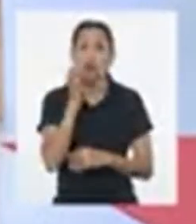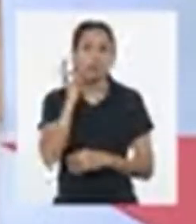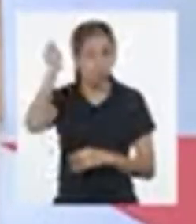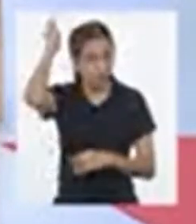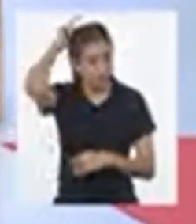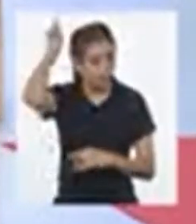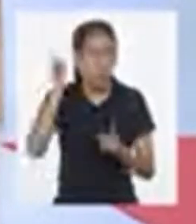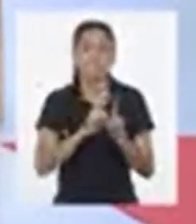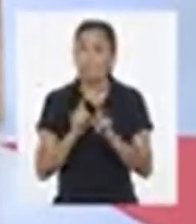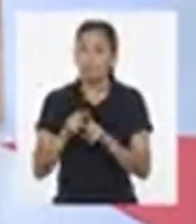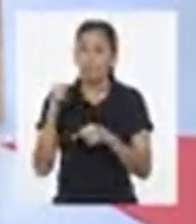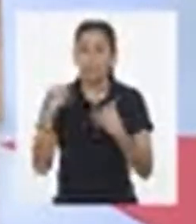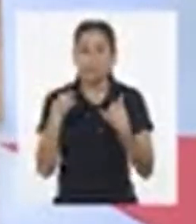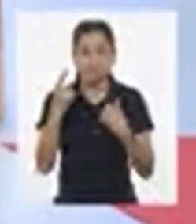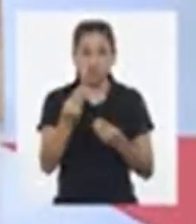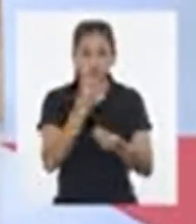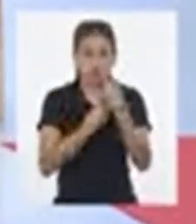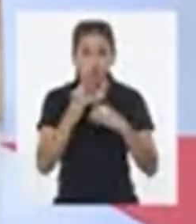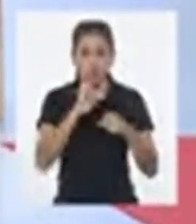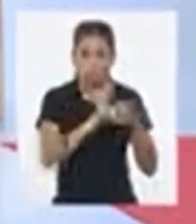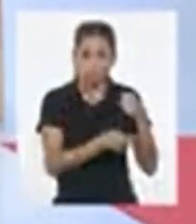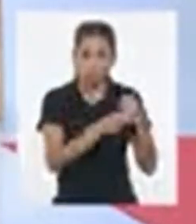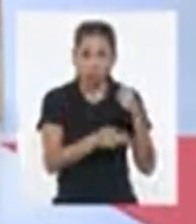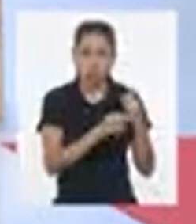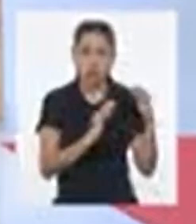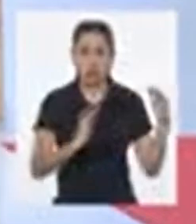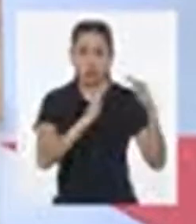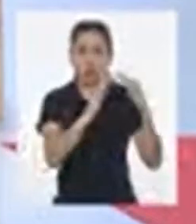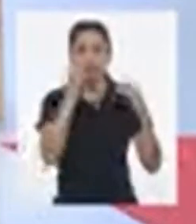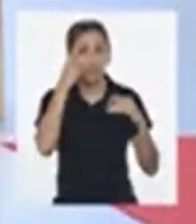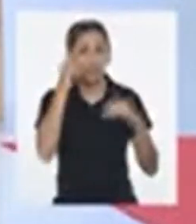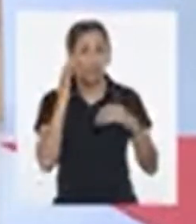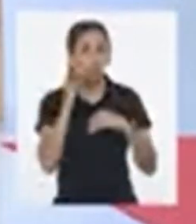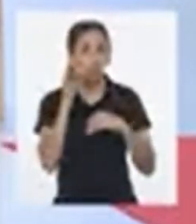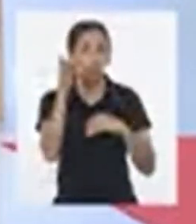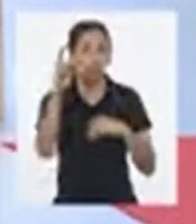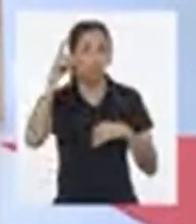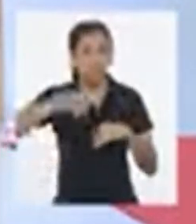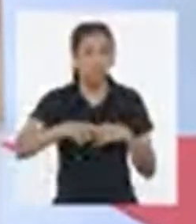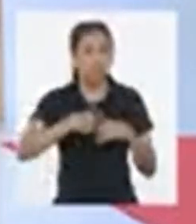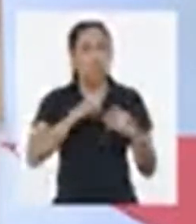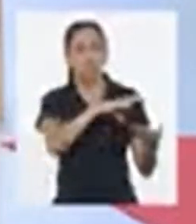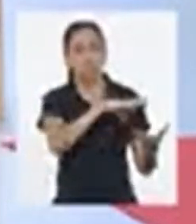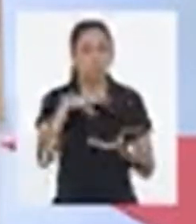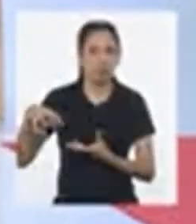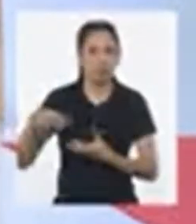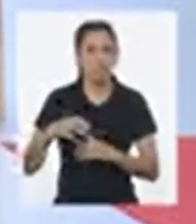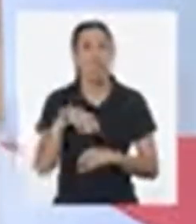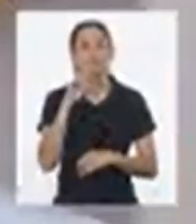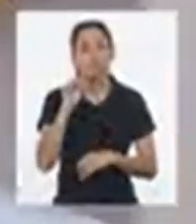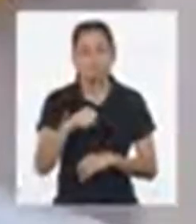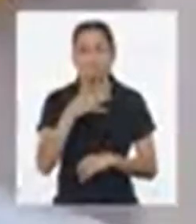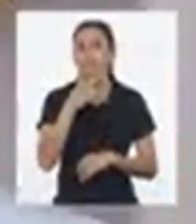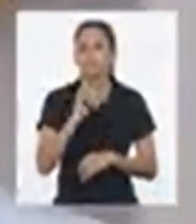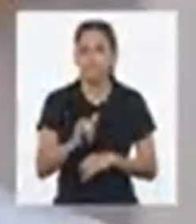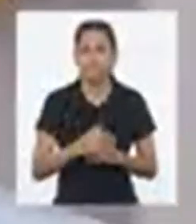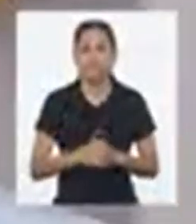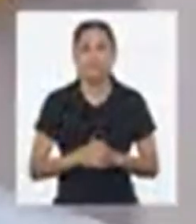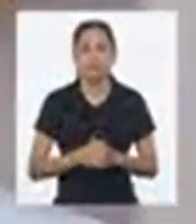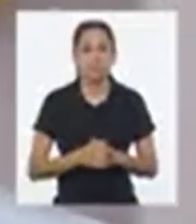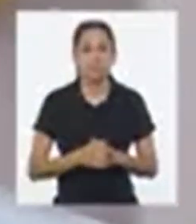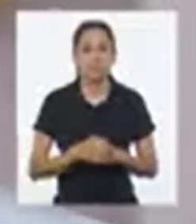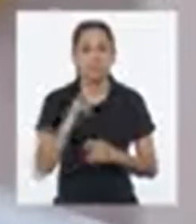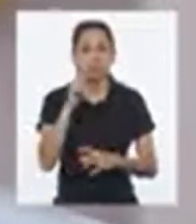los incas, que incluso tenían estas reservas de productos guardados para el momento en que los necesitasen! Así